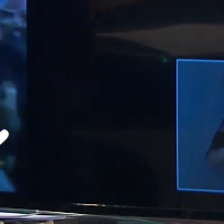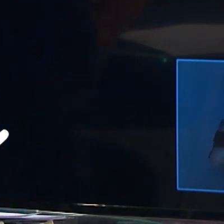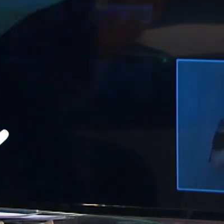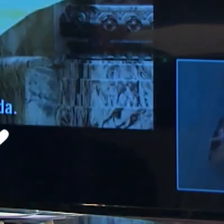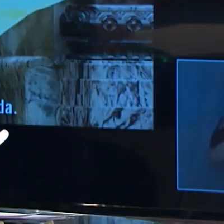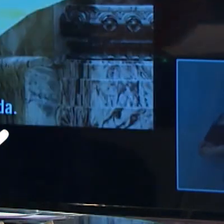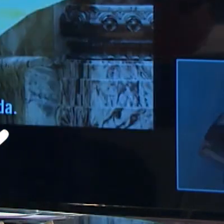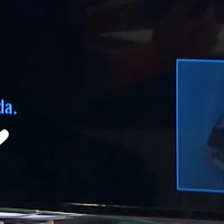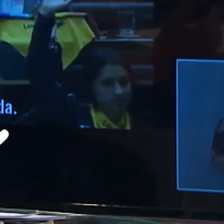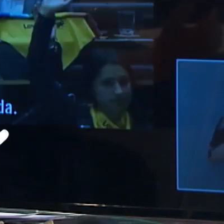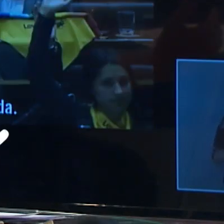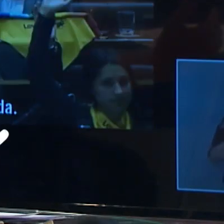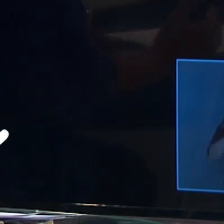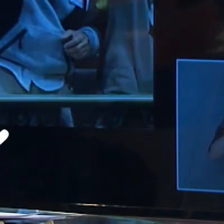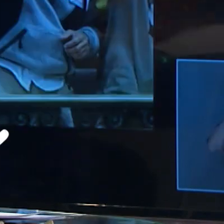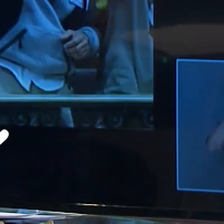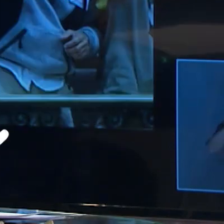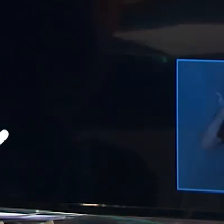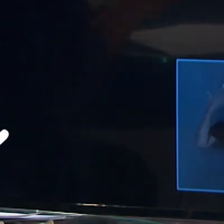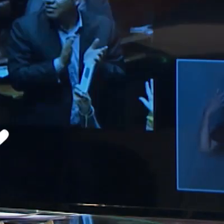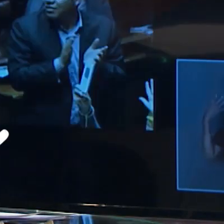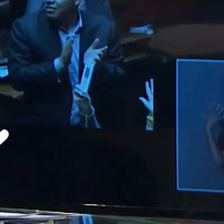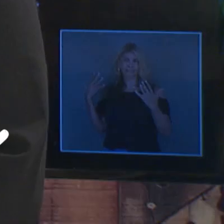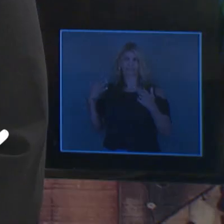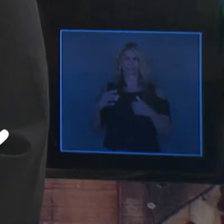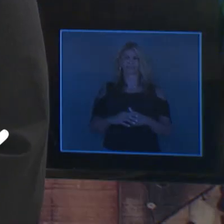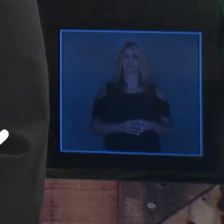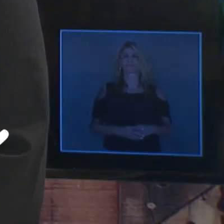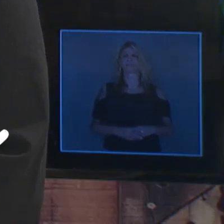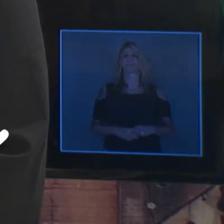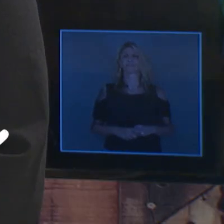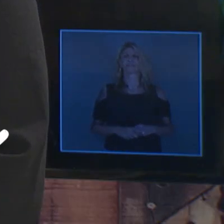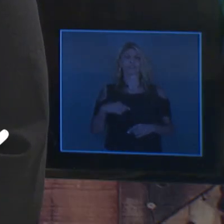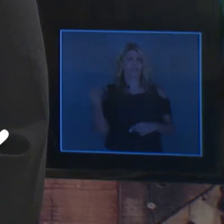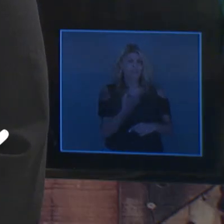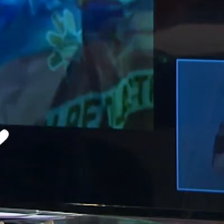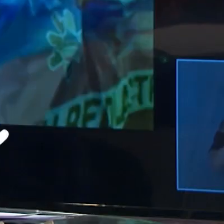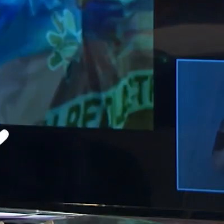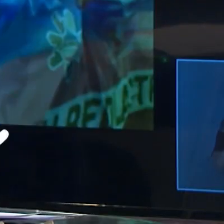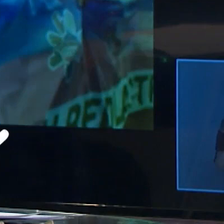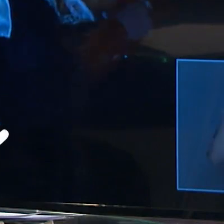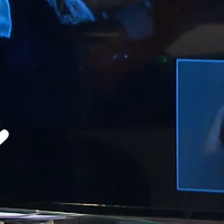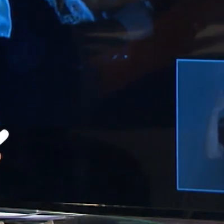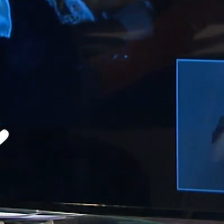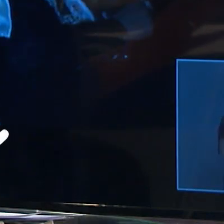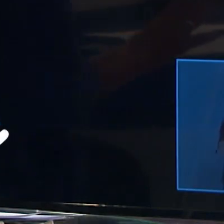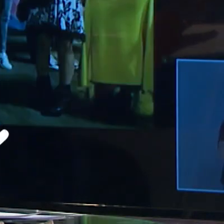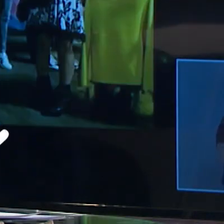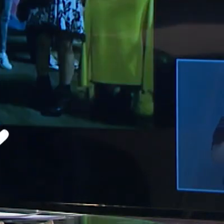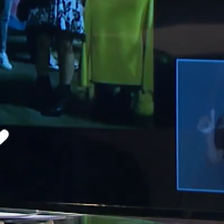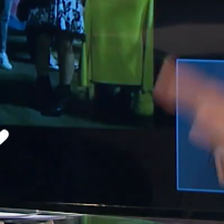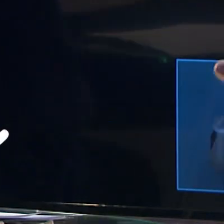hacer se puede llevar adelante y existen equipos para hacerlos se están creando todavía no están terminadas en el proceso de creación